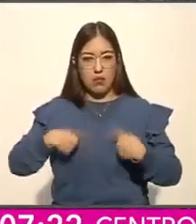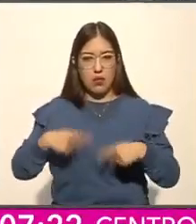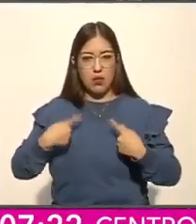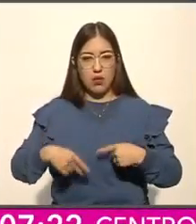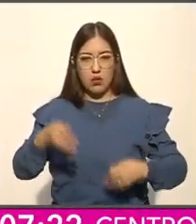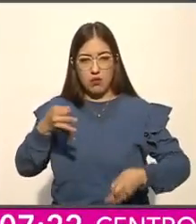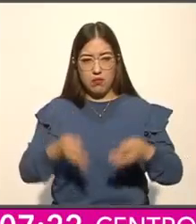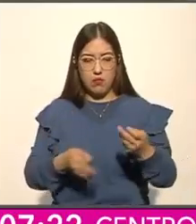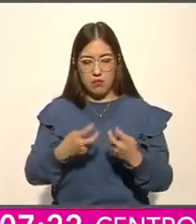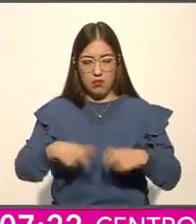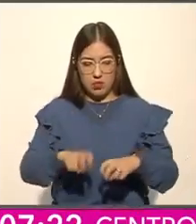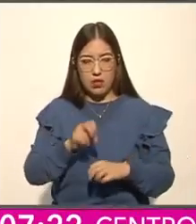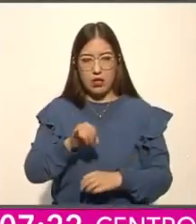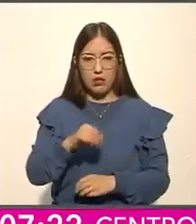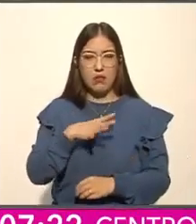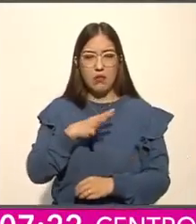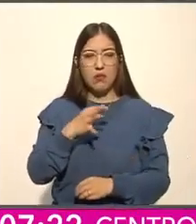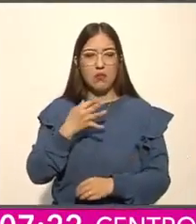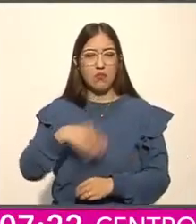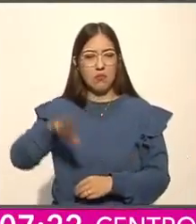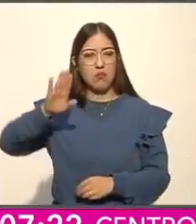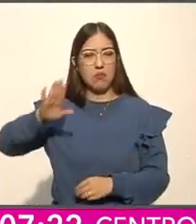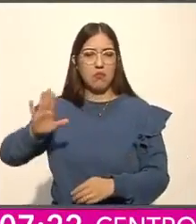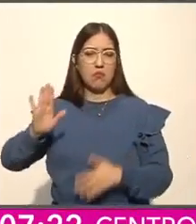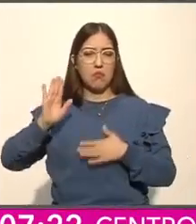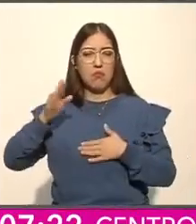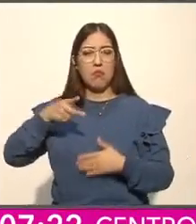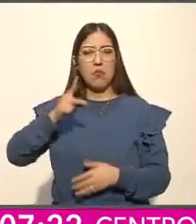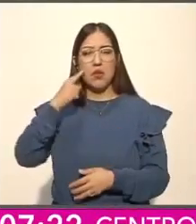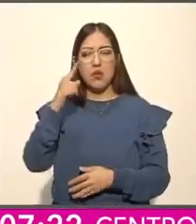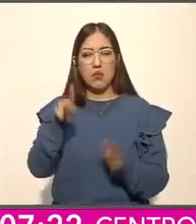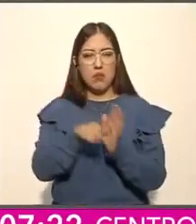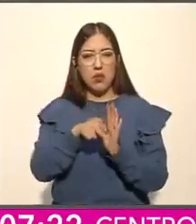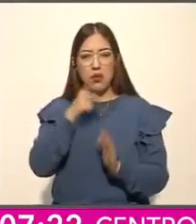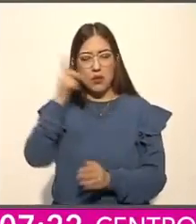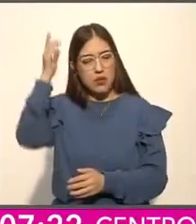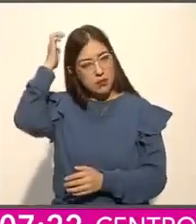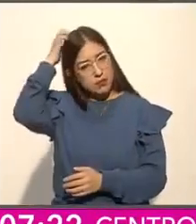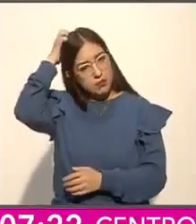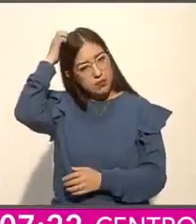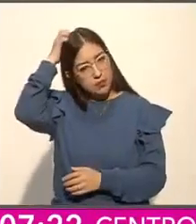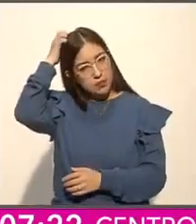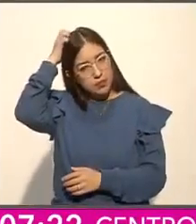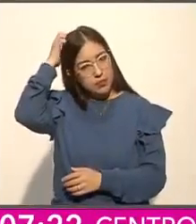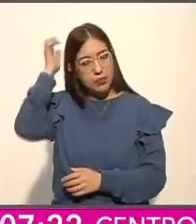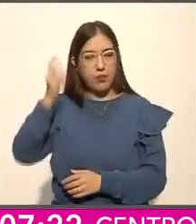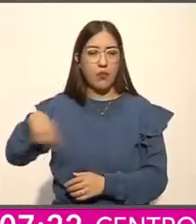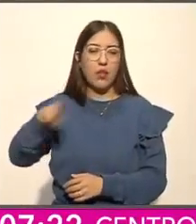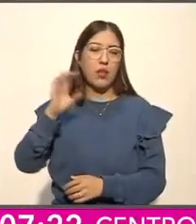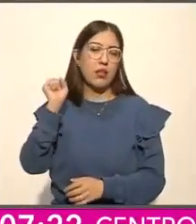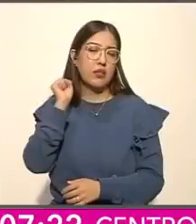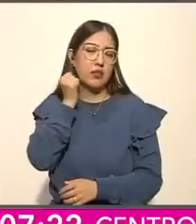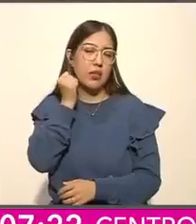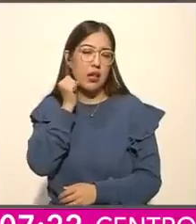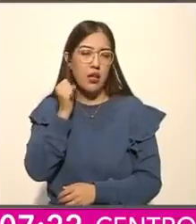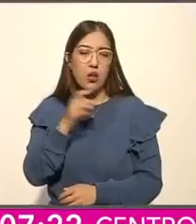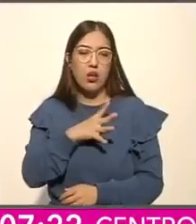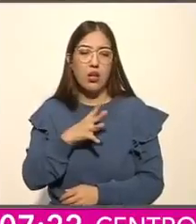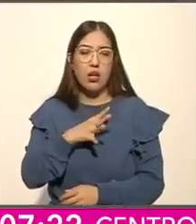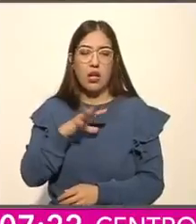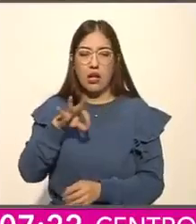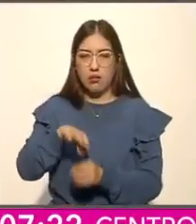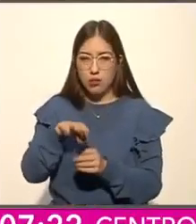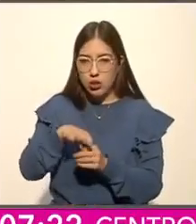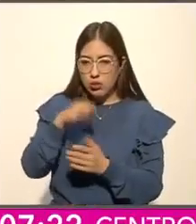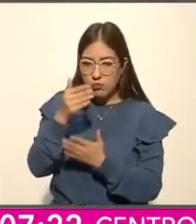protesta. Sin embargo, el periódico Reforma demostró que los senadores priistas recibieron las cédulas de votación con los